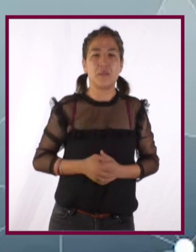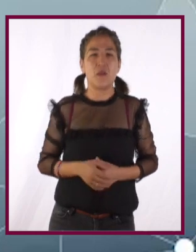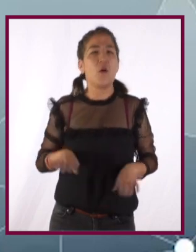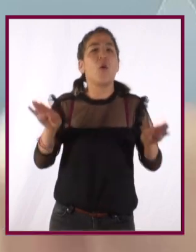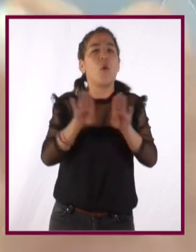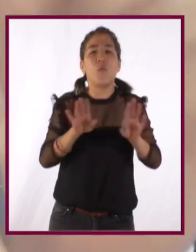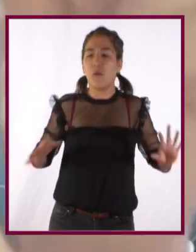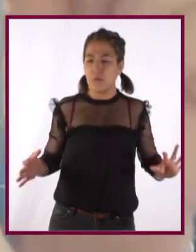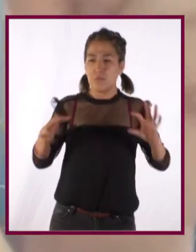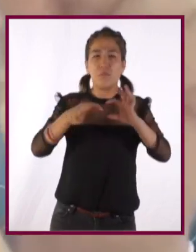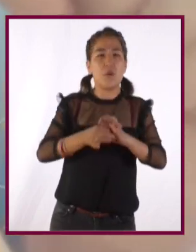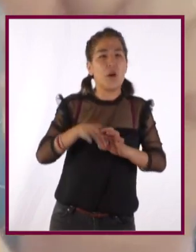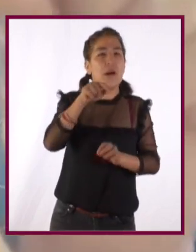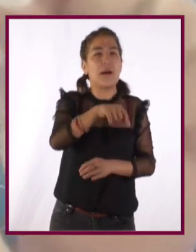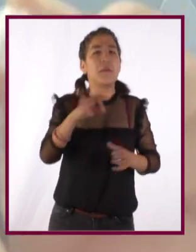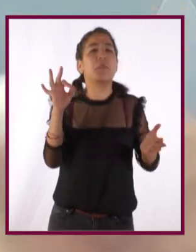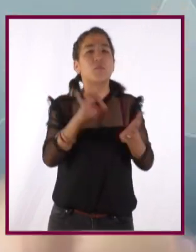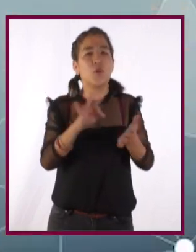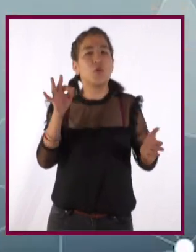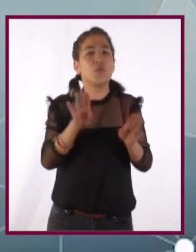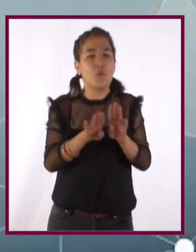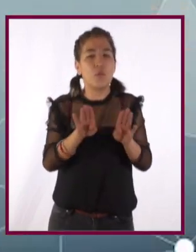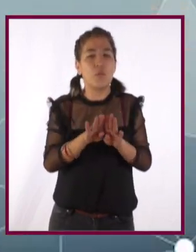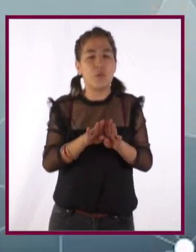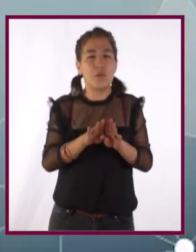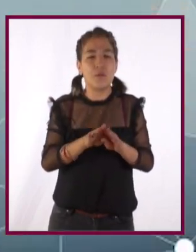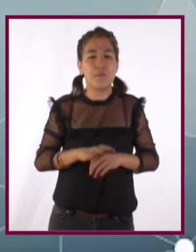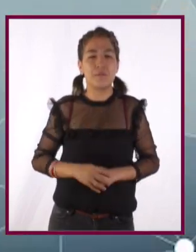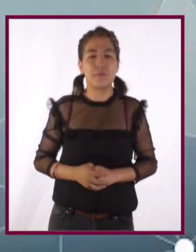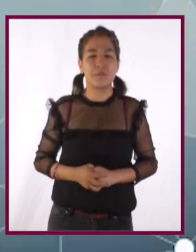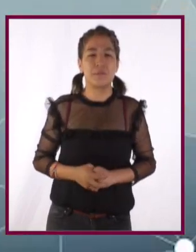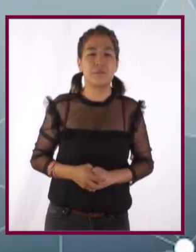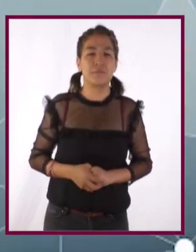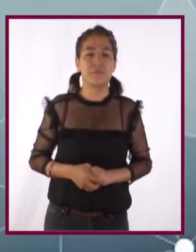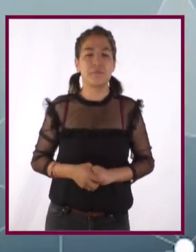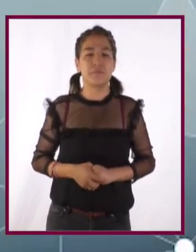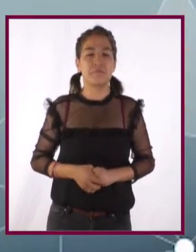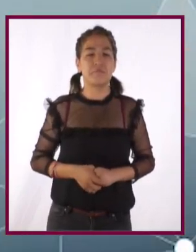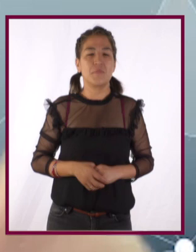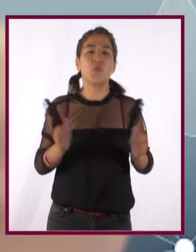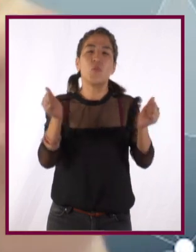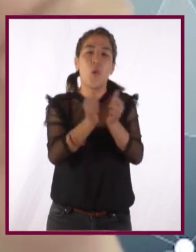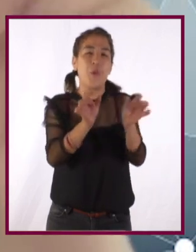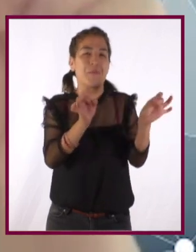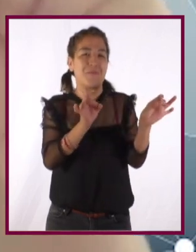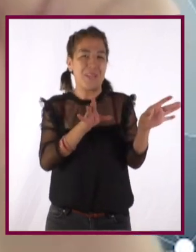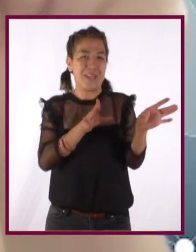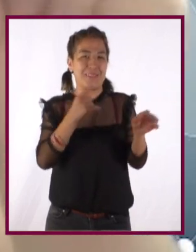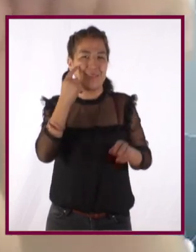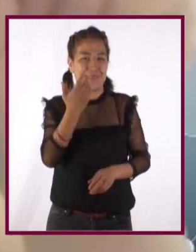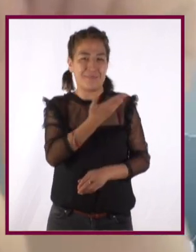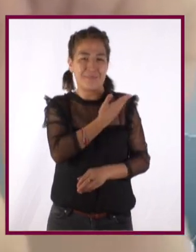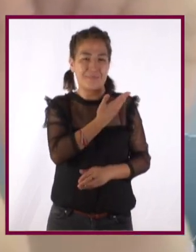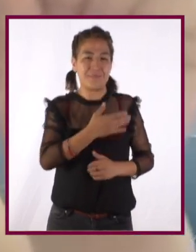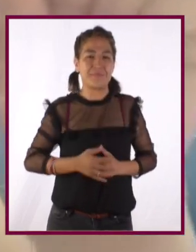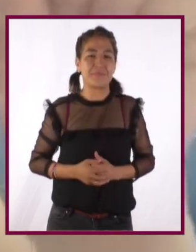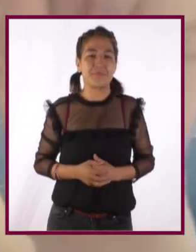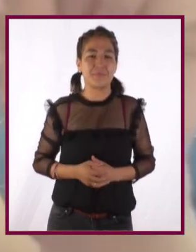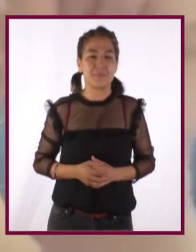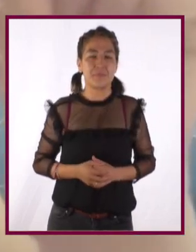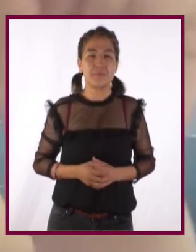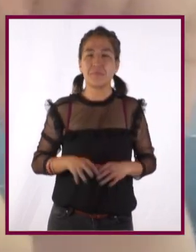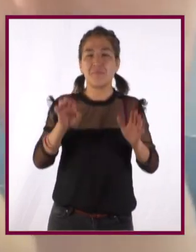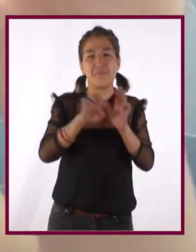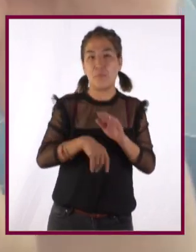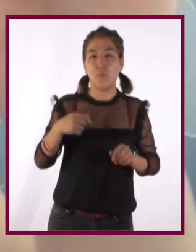estado. ¿Y cómo voy a relacionar estos puntos? Pues los voy a relacionar a través de flechitas, ¿sí? Yo voy a decir que